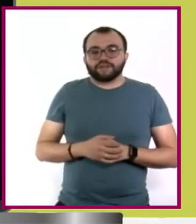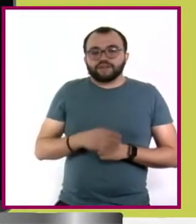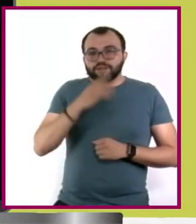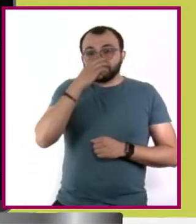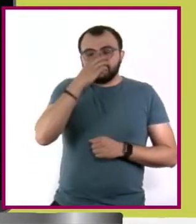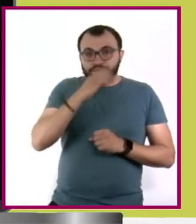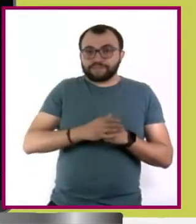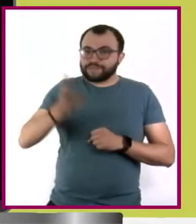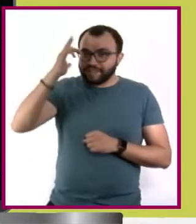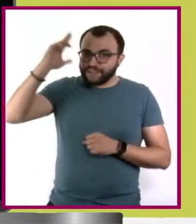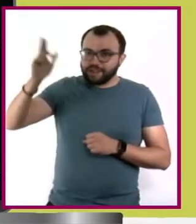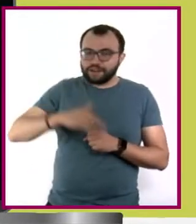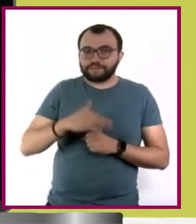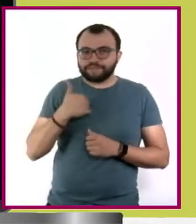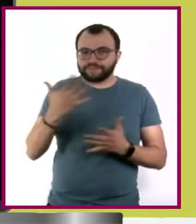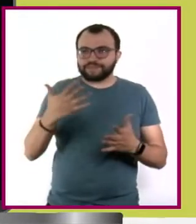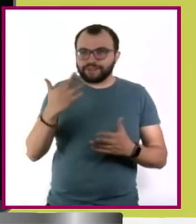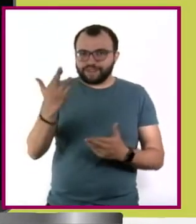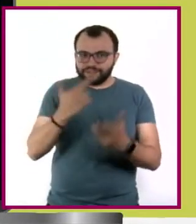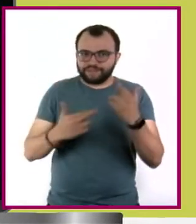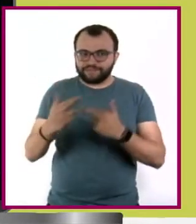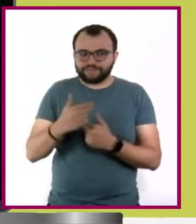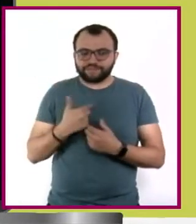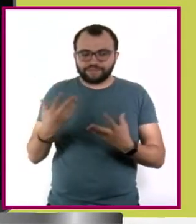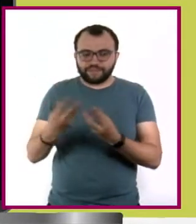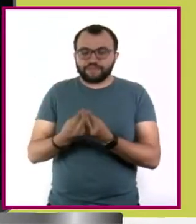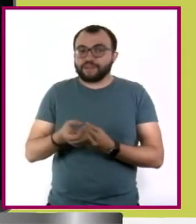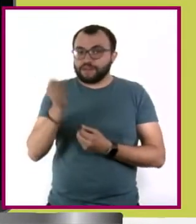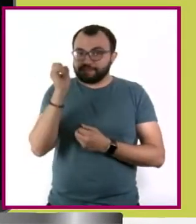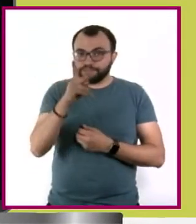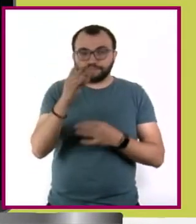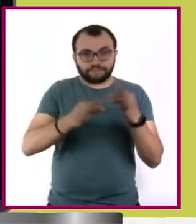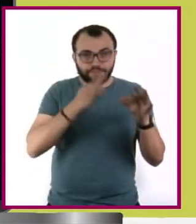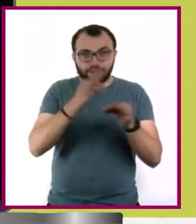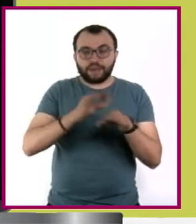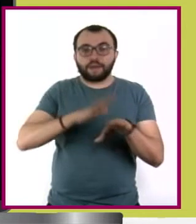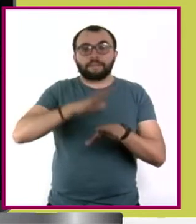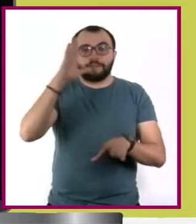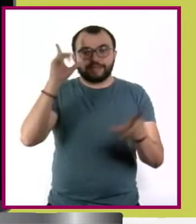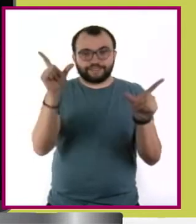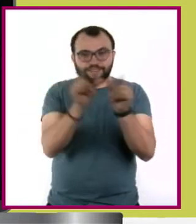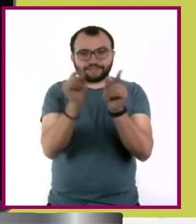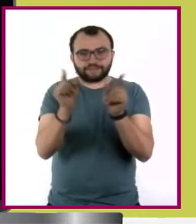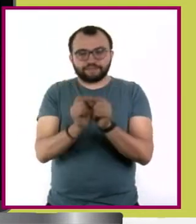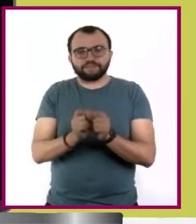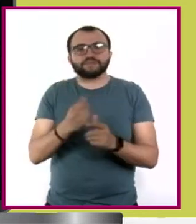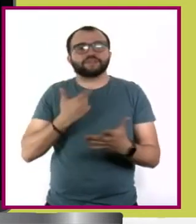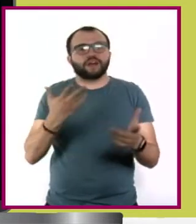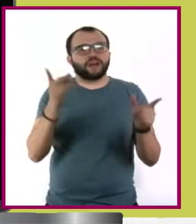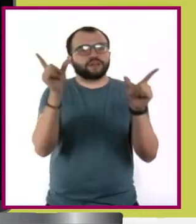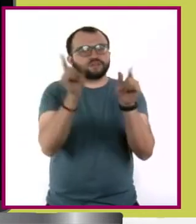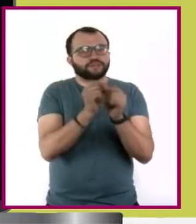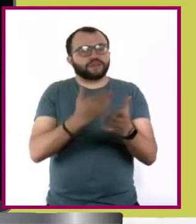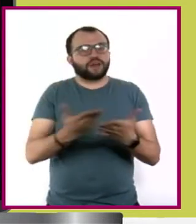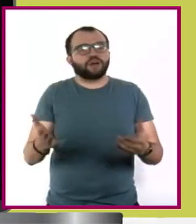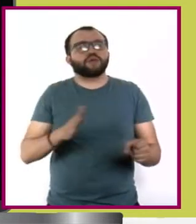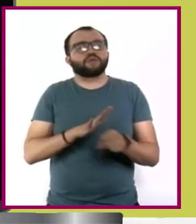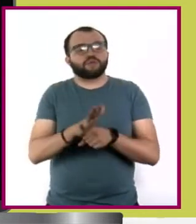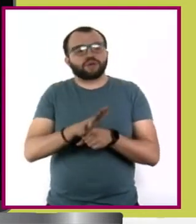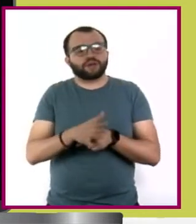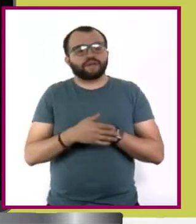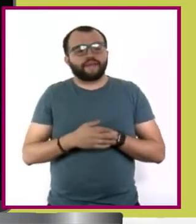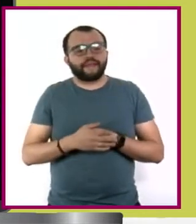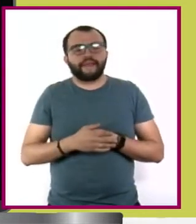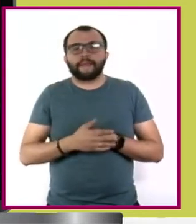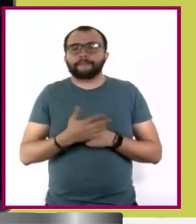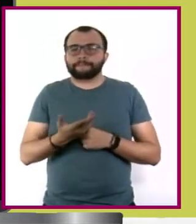Hola, Luis Guillermo. Ya estamos de regreso contigo. Ok, listo para más resúmenes. ¿Qué vamos a resumir a continuación?